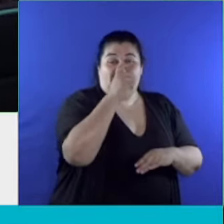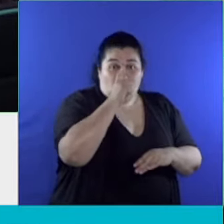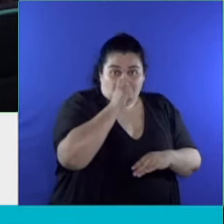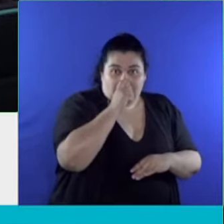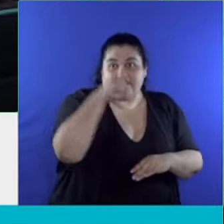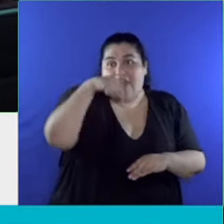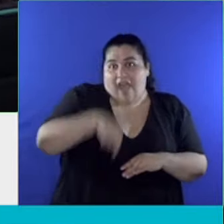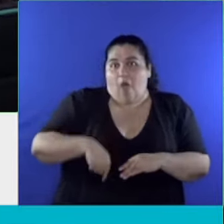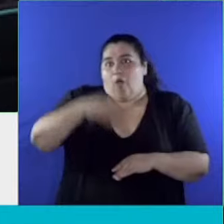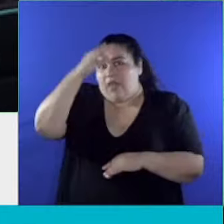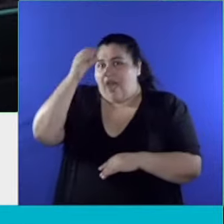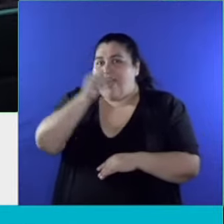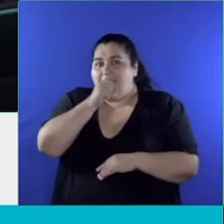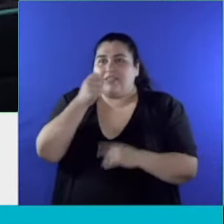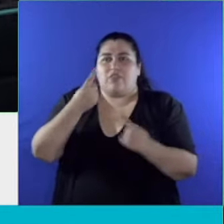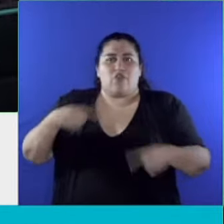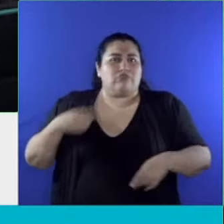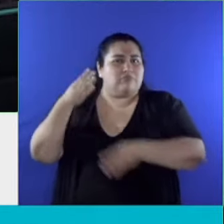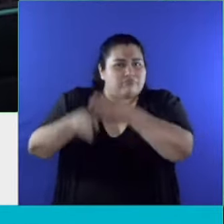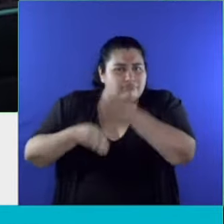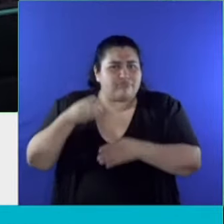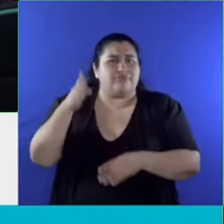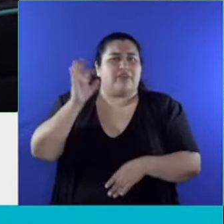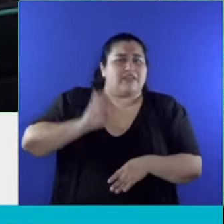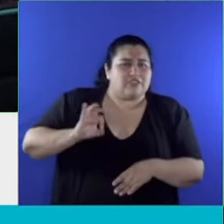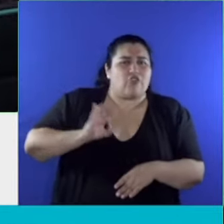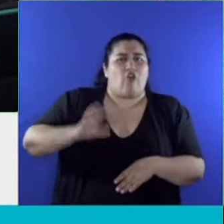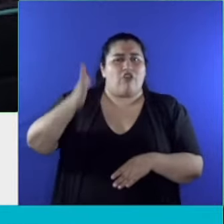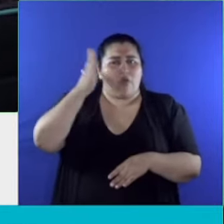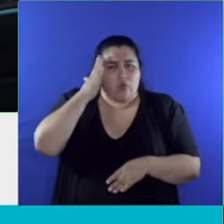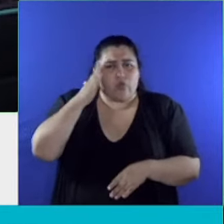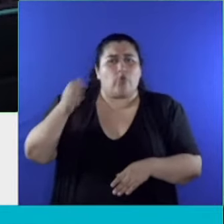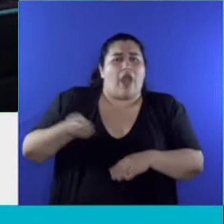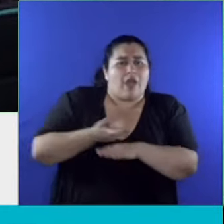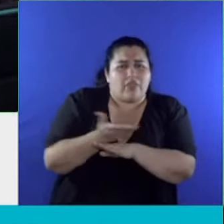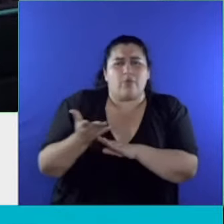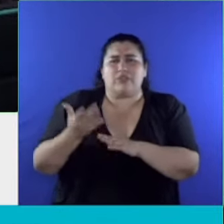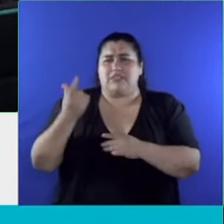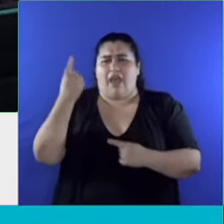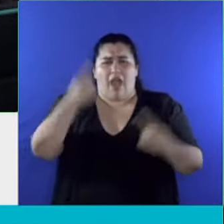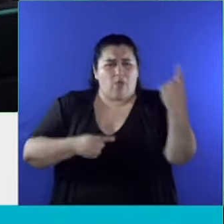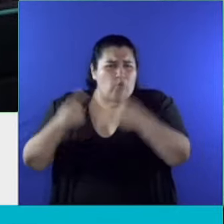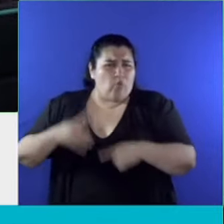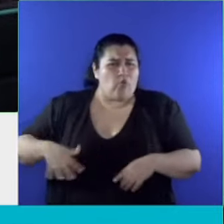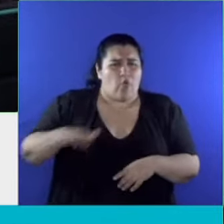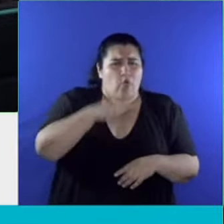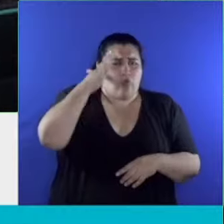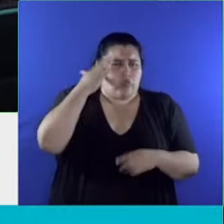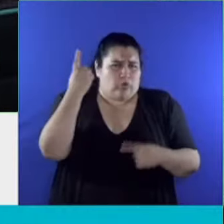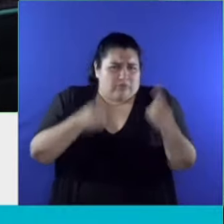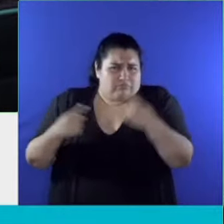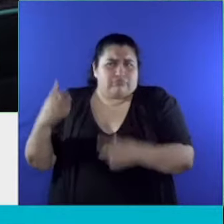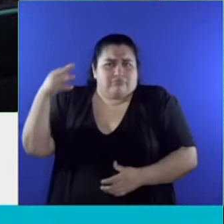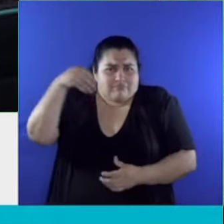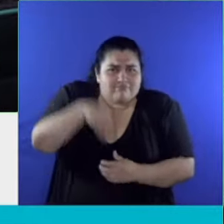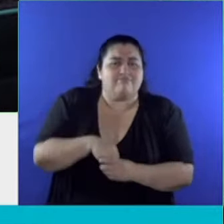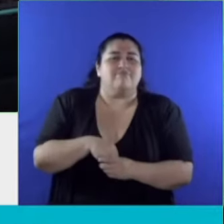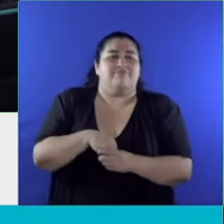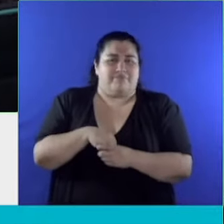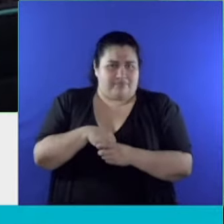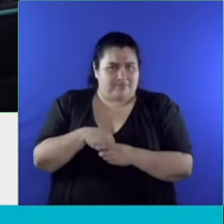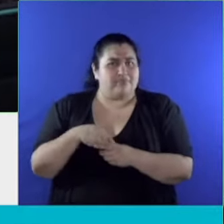artistas locales nuestras tradiciones la diversidad y heterogenia cultural también estén